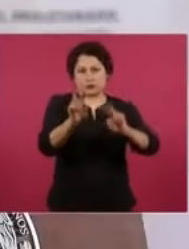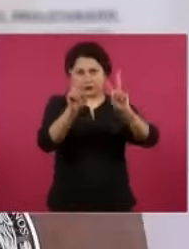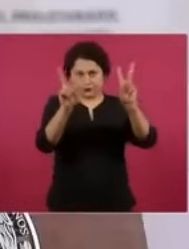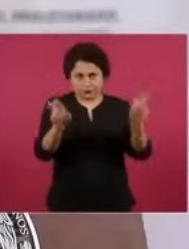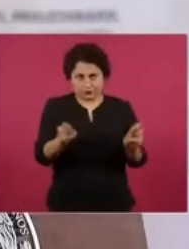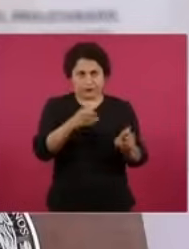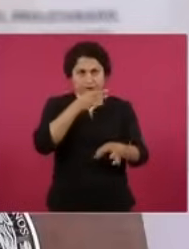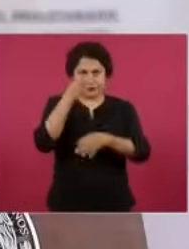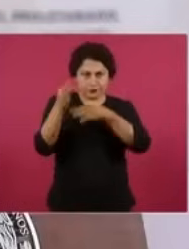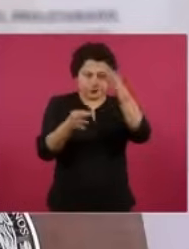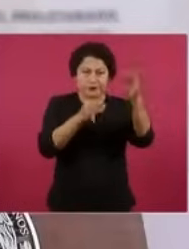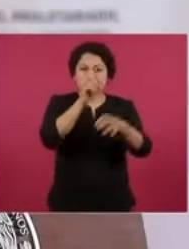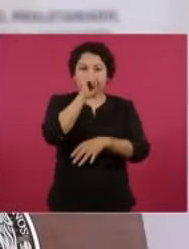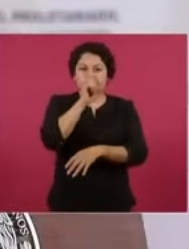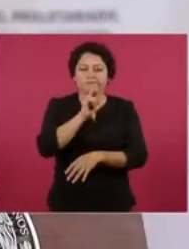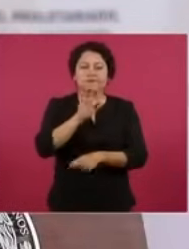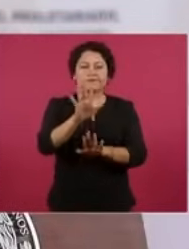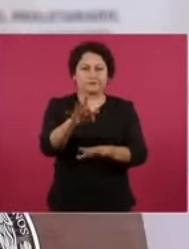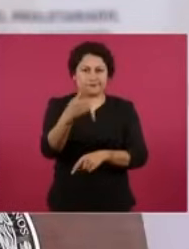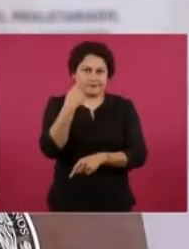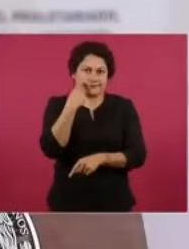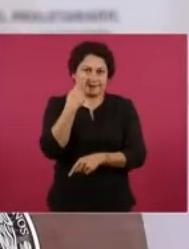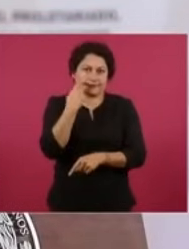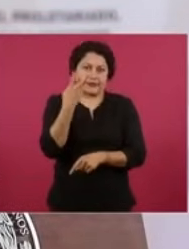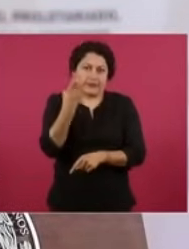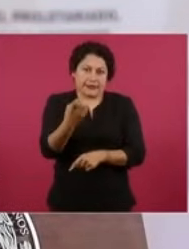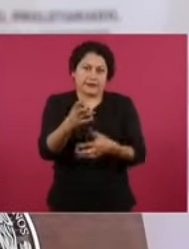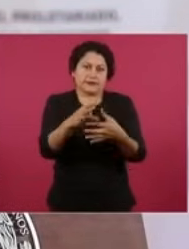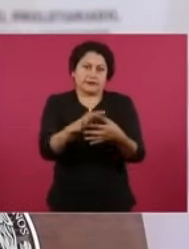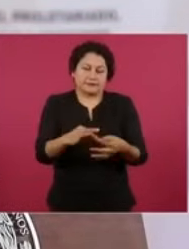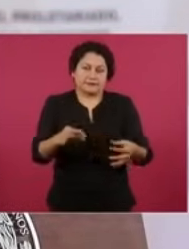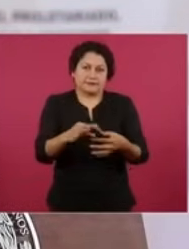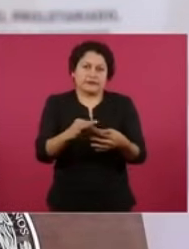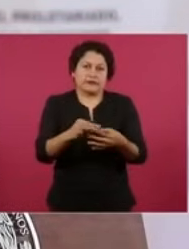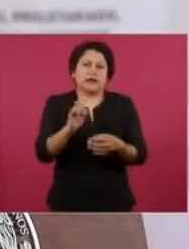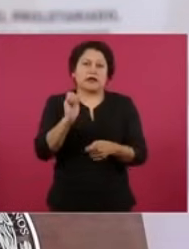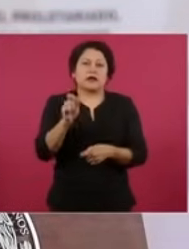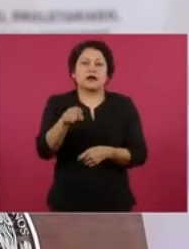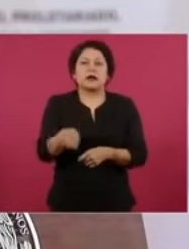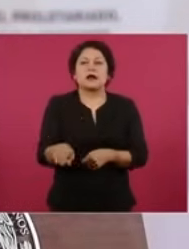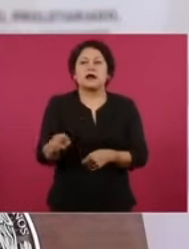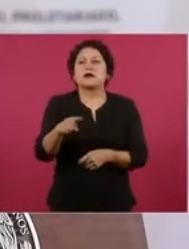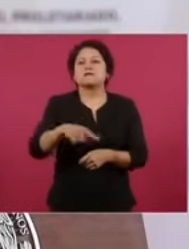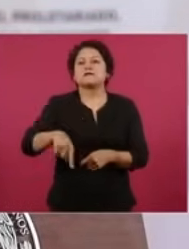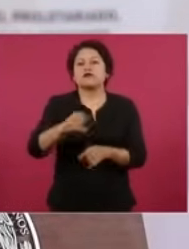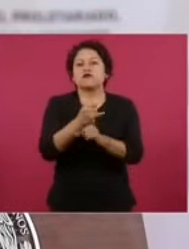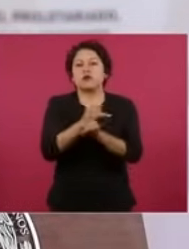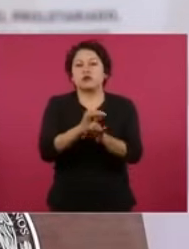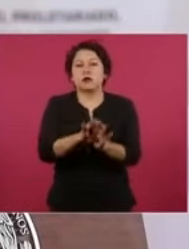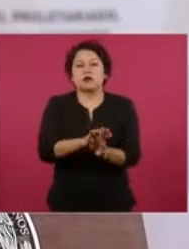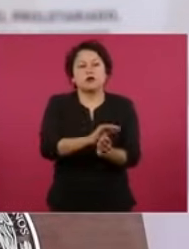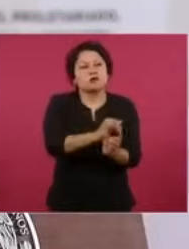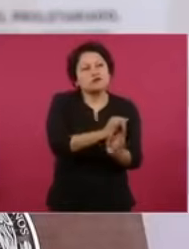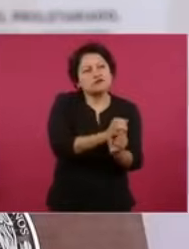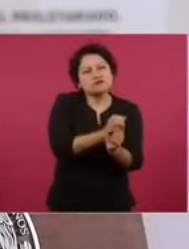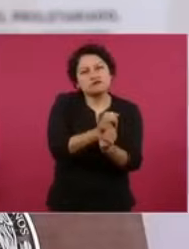Esta es una recopilación de una cobertura informativa que ha durado